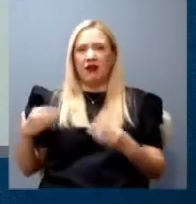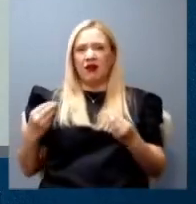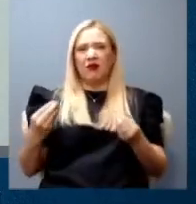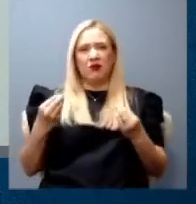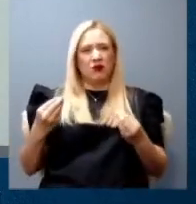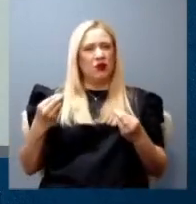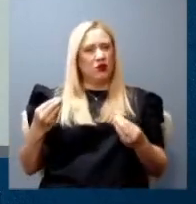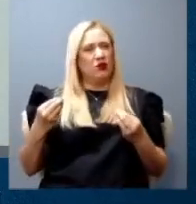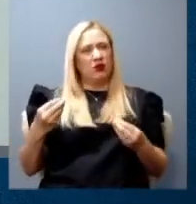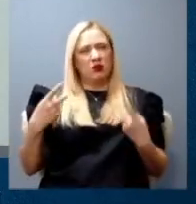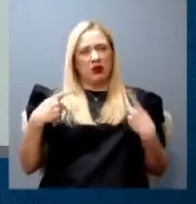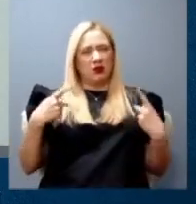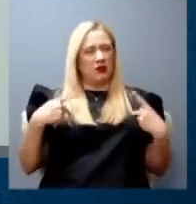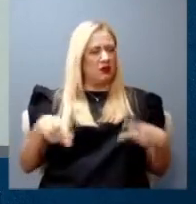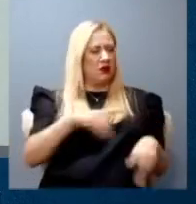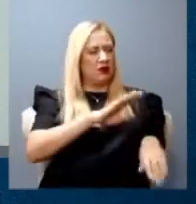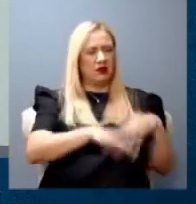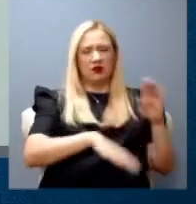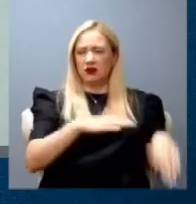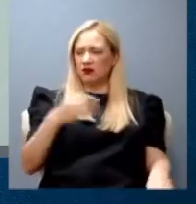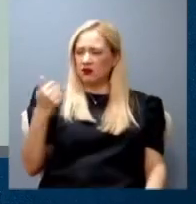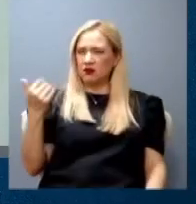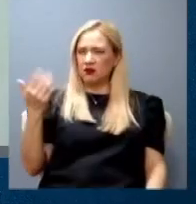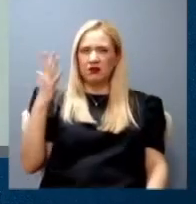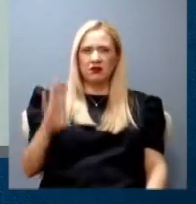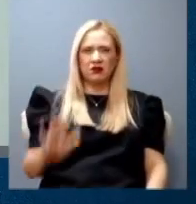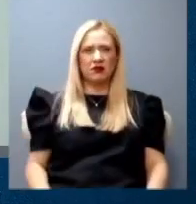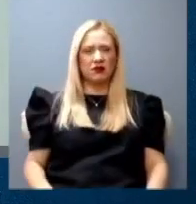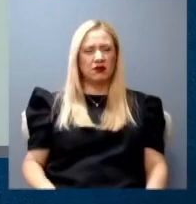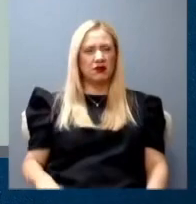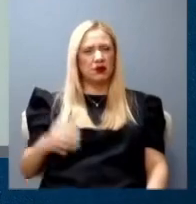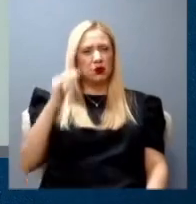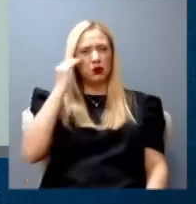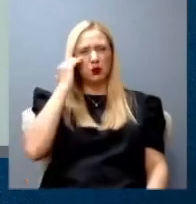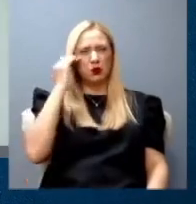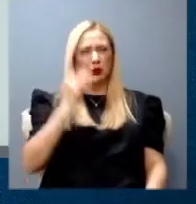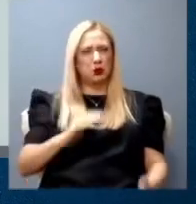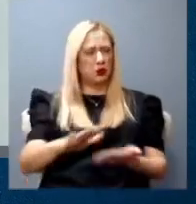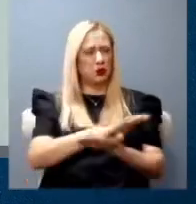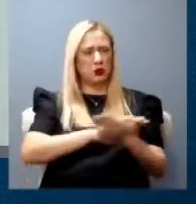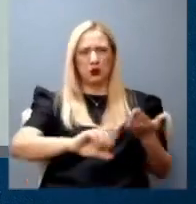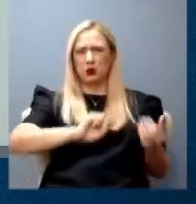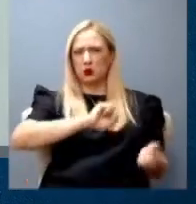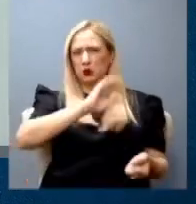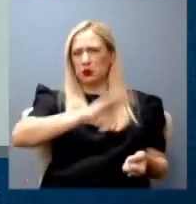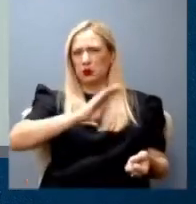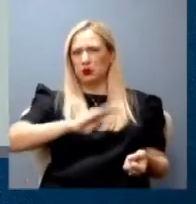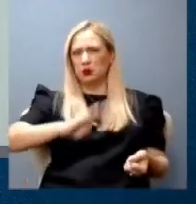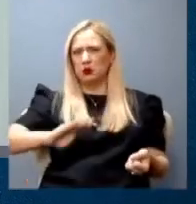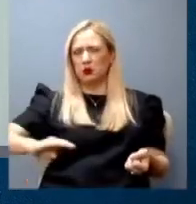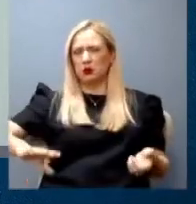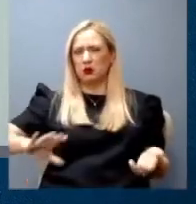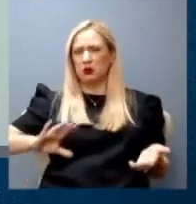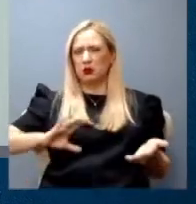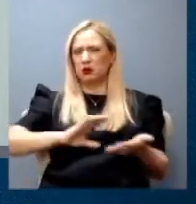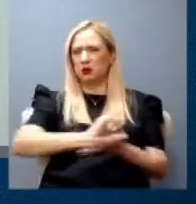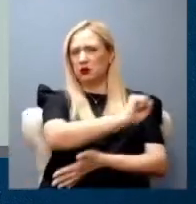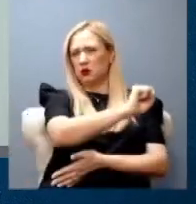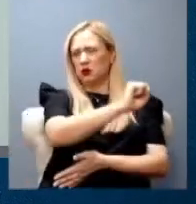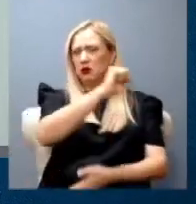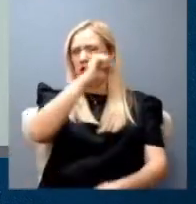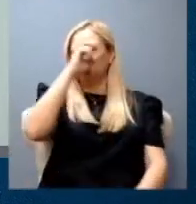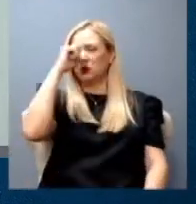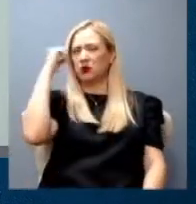daños en la población, es decir, estos casos de crímenes de lesa humanidad o casos de violencia masiva, pues